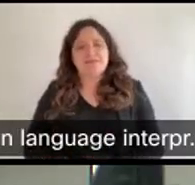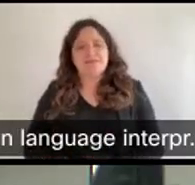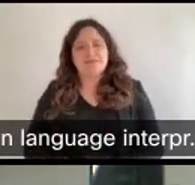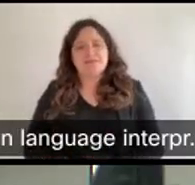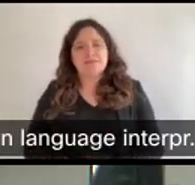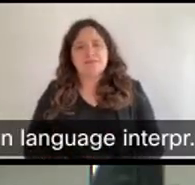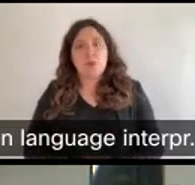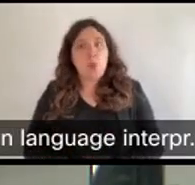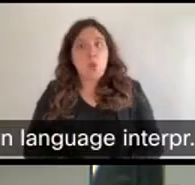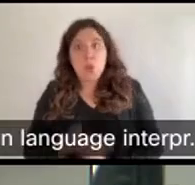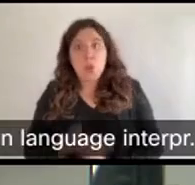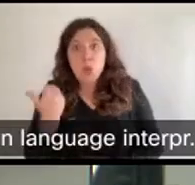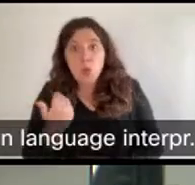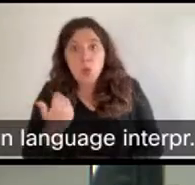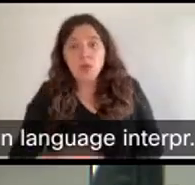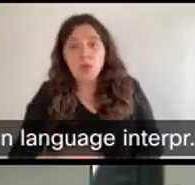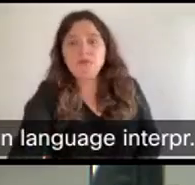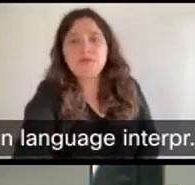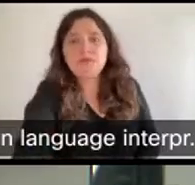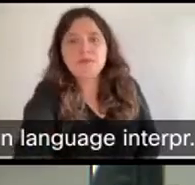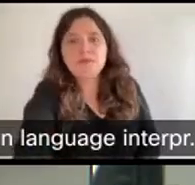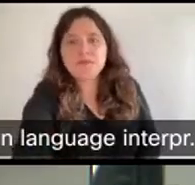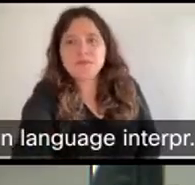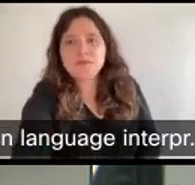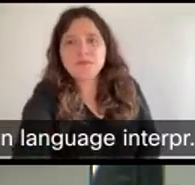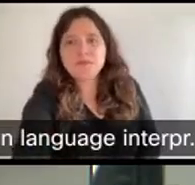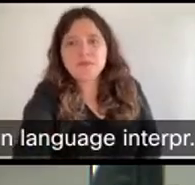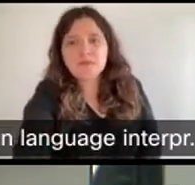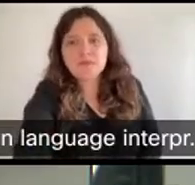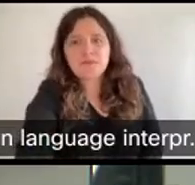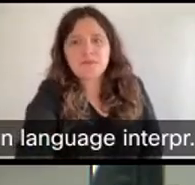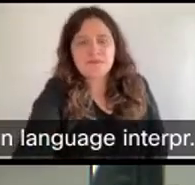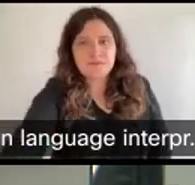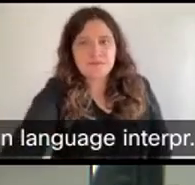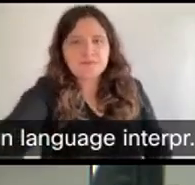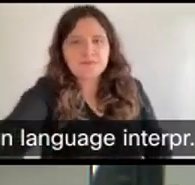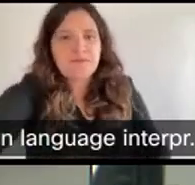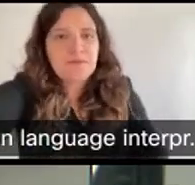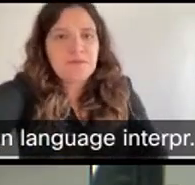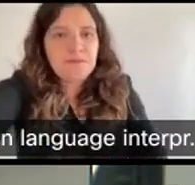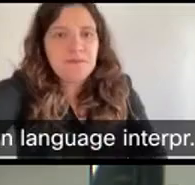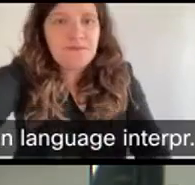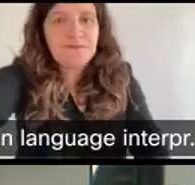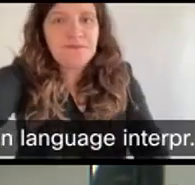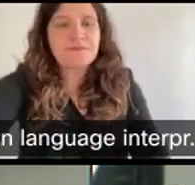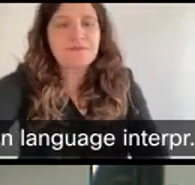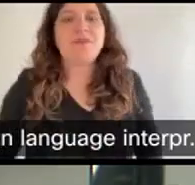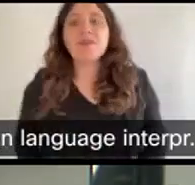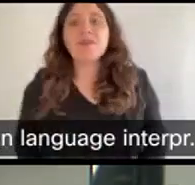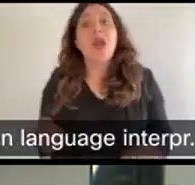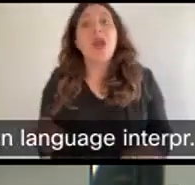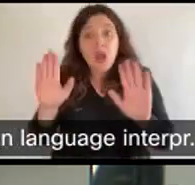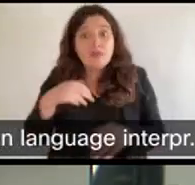¿No está? ¿Ah? Sí, sí. Hola. Ah. Hola, viceministra, mucho gusto saludarla. ¿Sí me